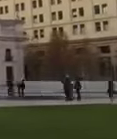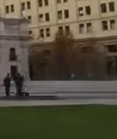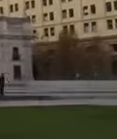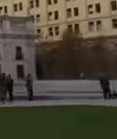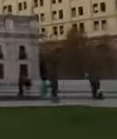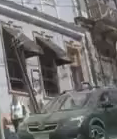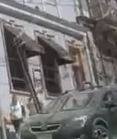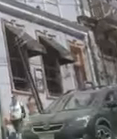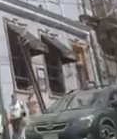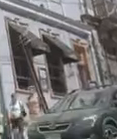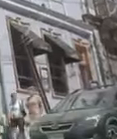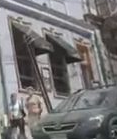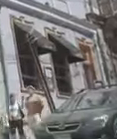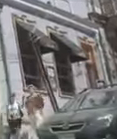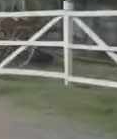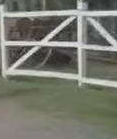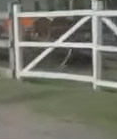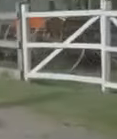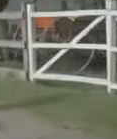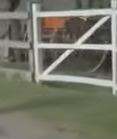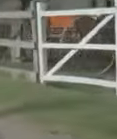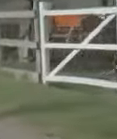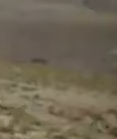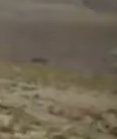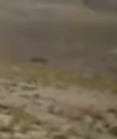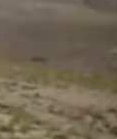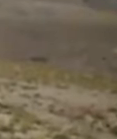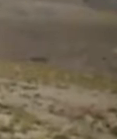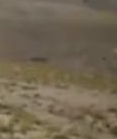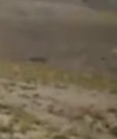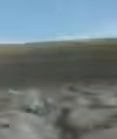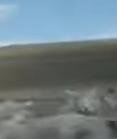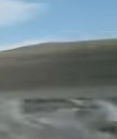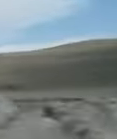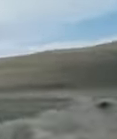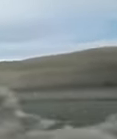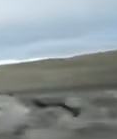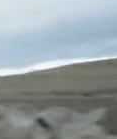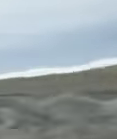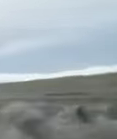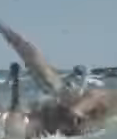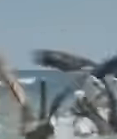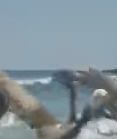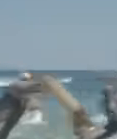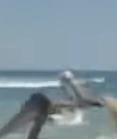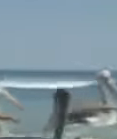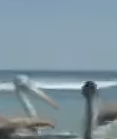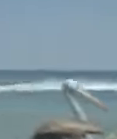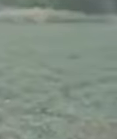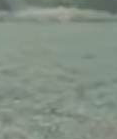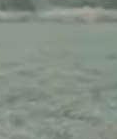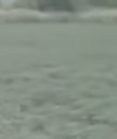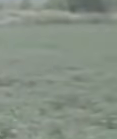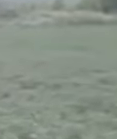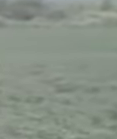Transmitió el Gobierno de Chile. Agradecemos a los canales de televisión y radioemisoras que integraron esta red voluntaria.